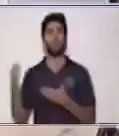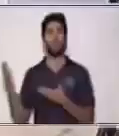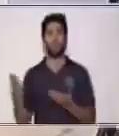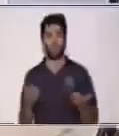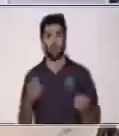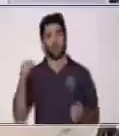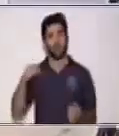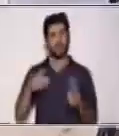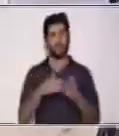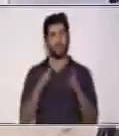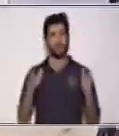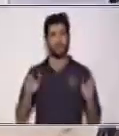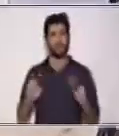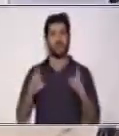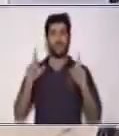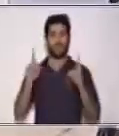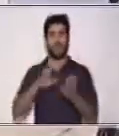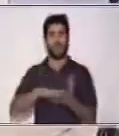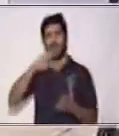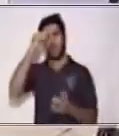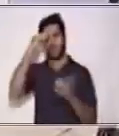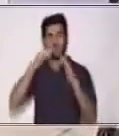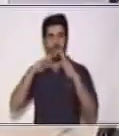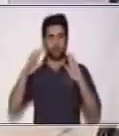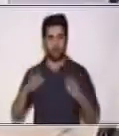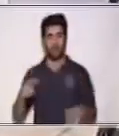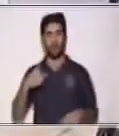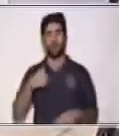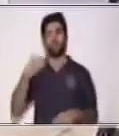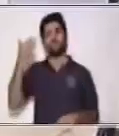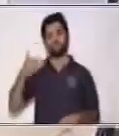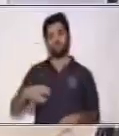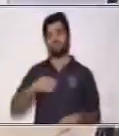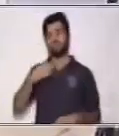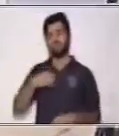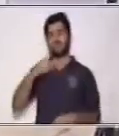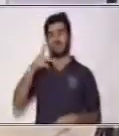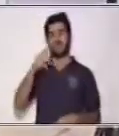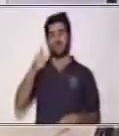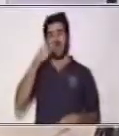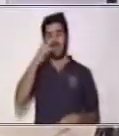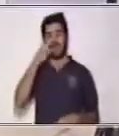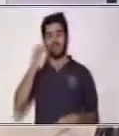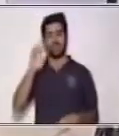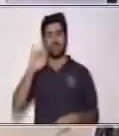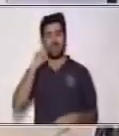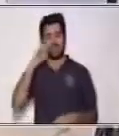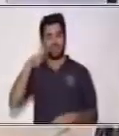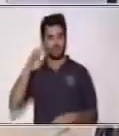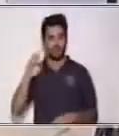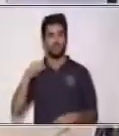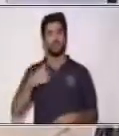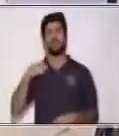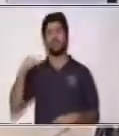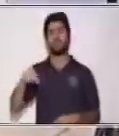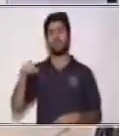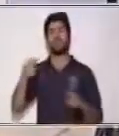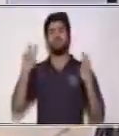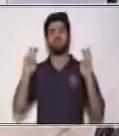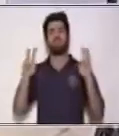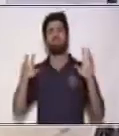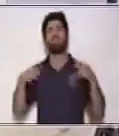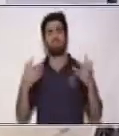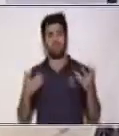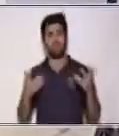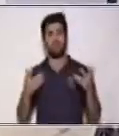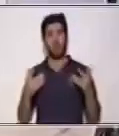Bienvenidos a este espacio educativo Aprendo en Casa. Soy Katherine Melissa López y en esta oportunidad desarrollaré el